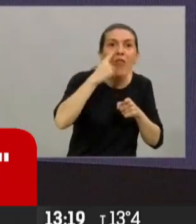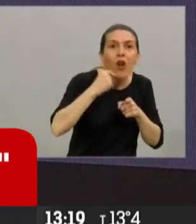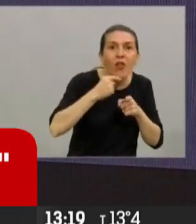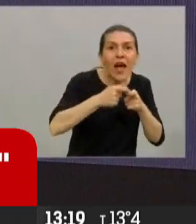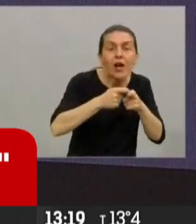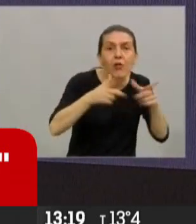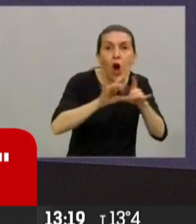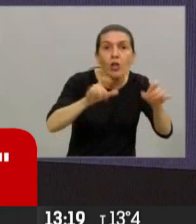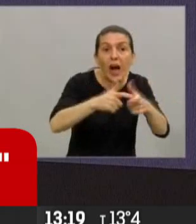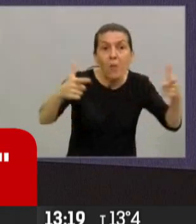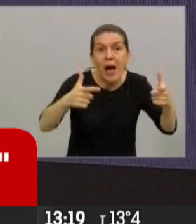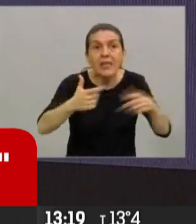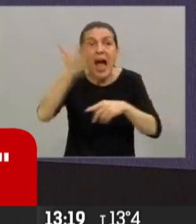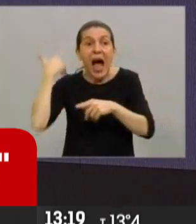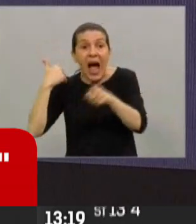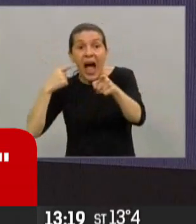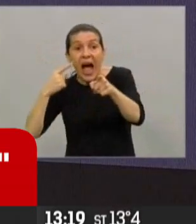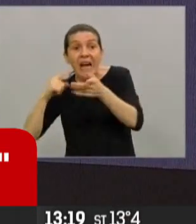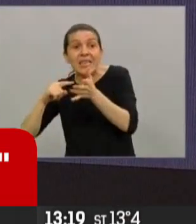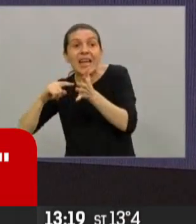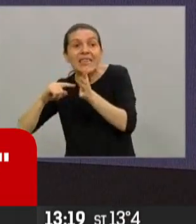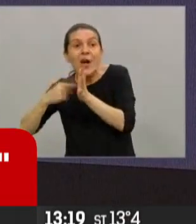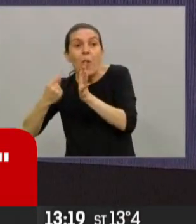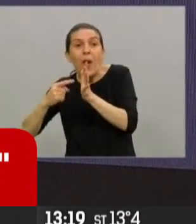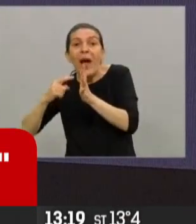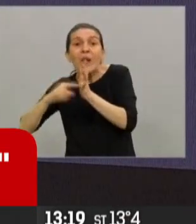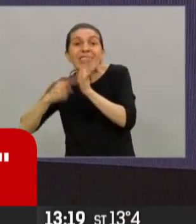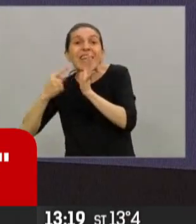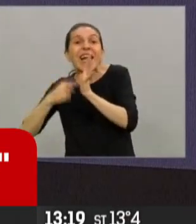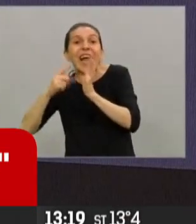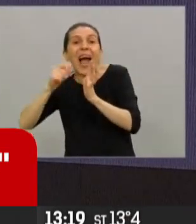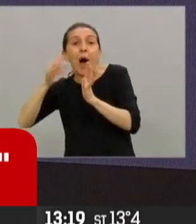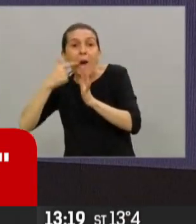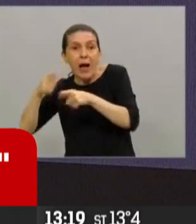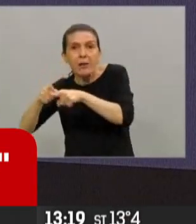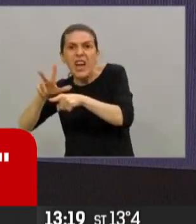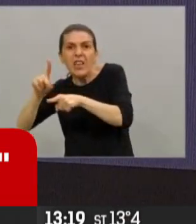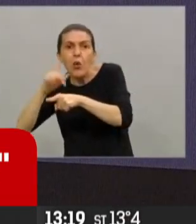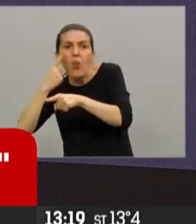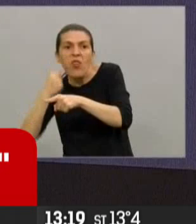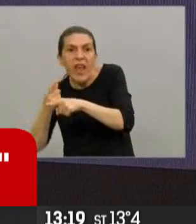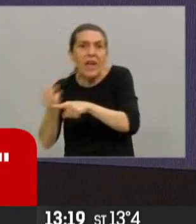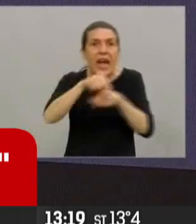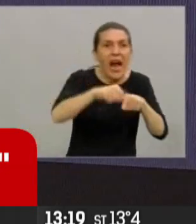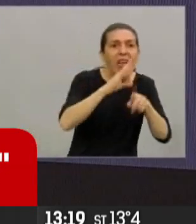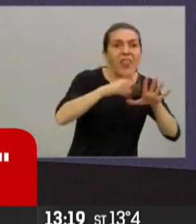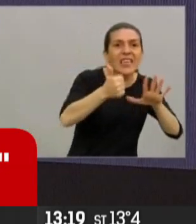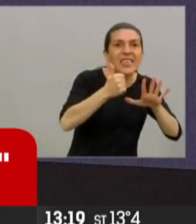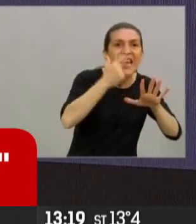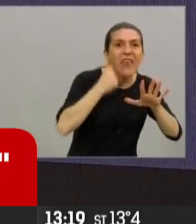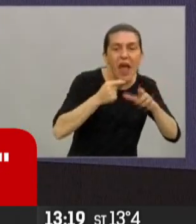cada 16 días, hoy duplica cada casi 32 días. Y el Gran Buenos Aires, que